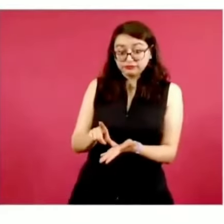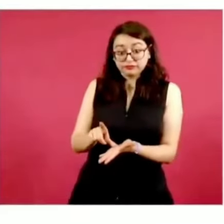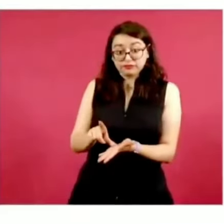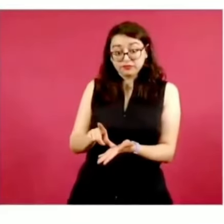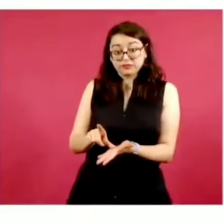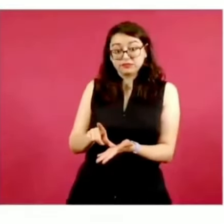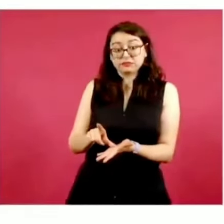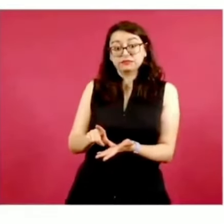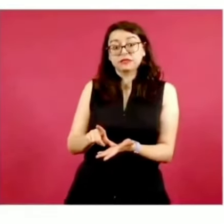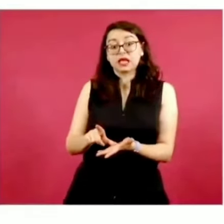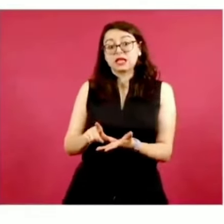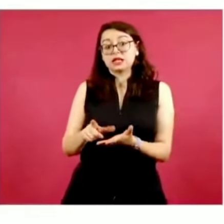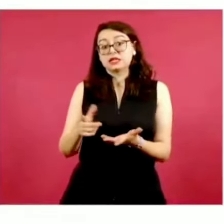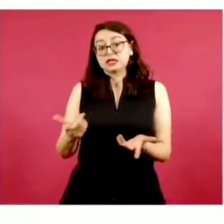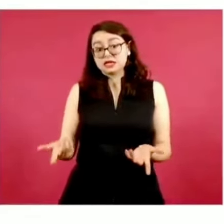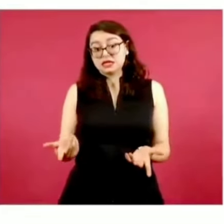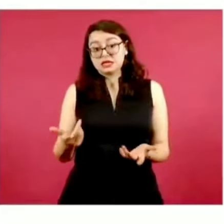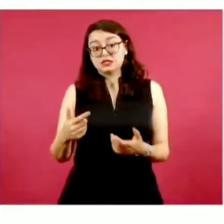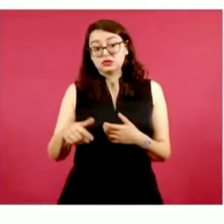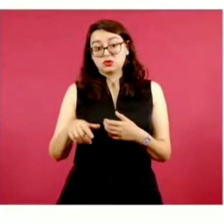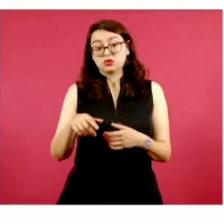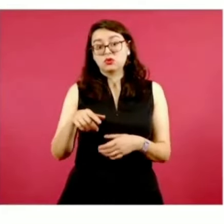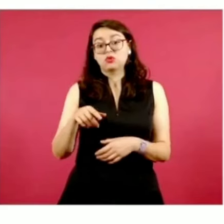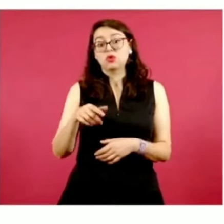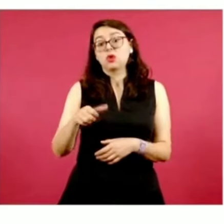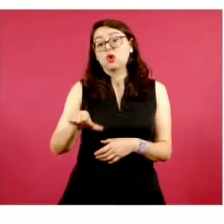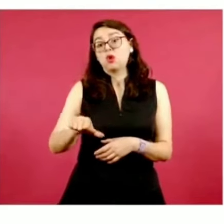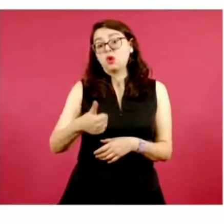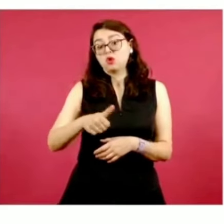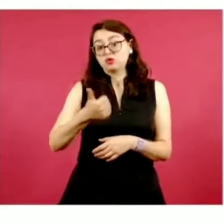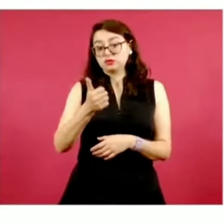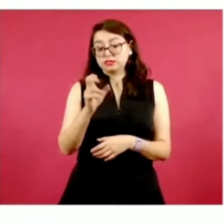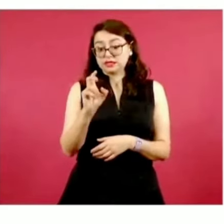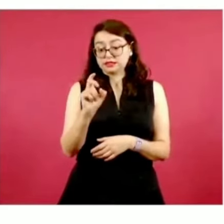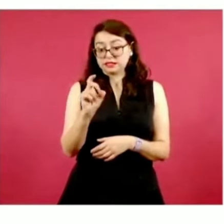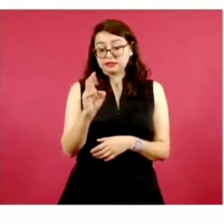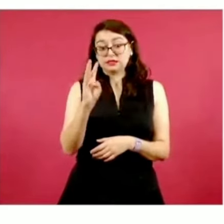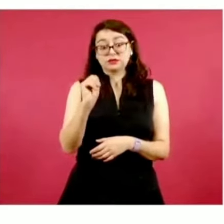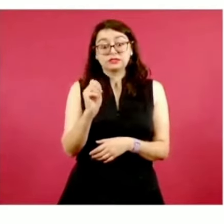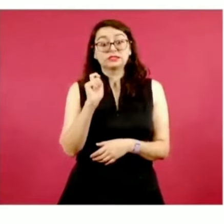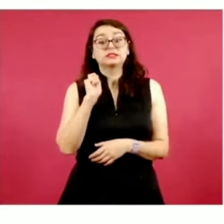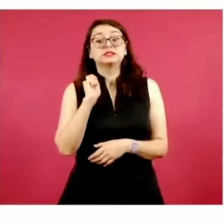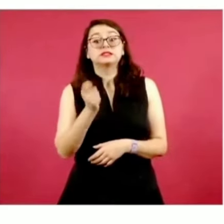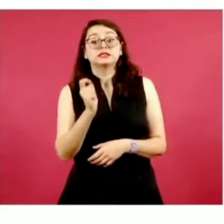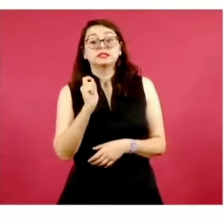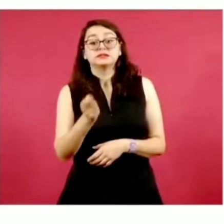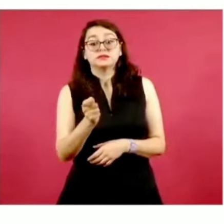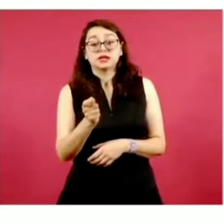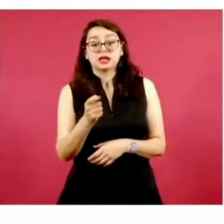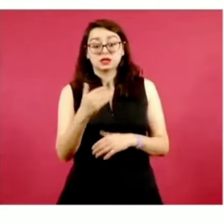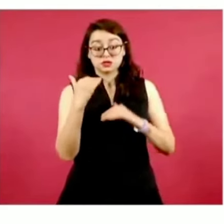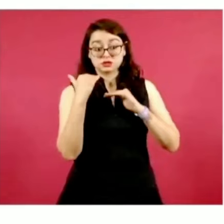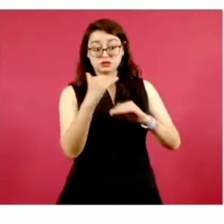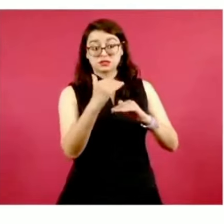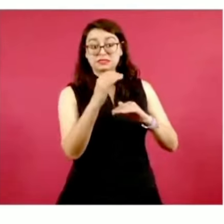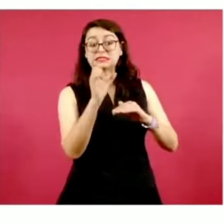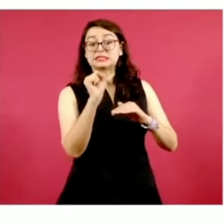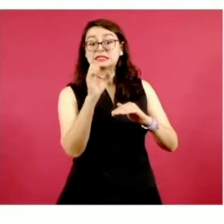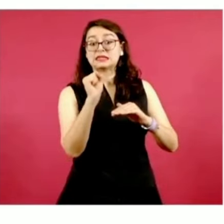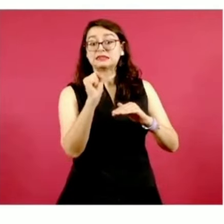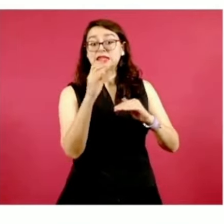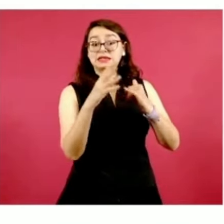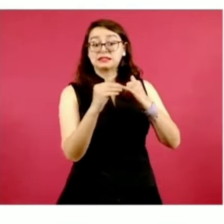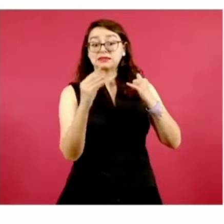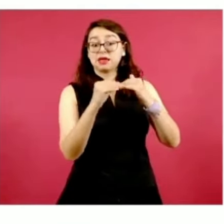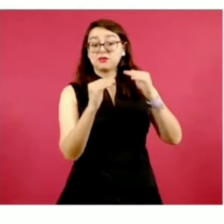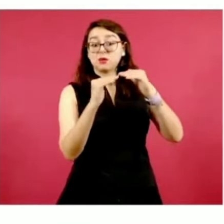estacionario en 11 p39 60 centavos inclusive debajo del máximo establecido por la